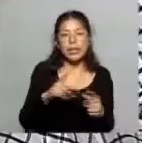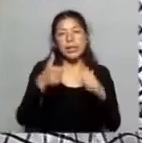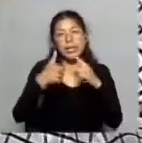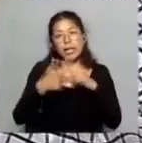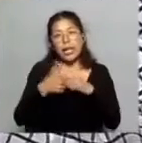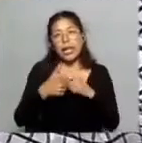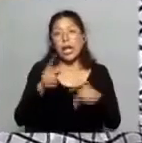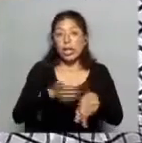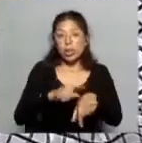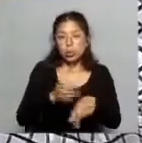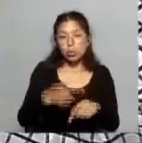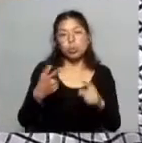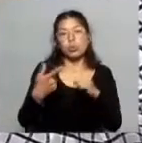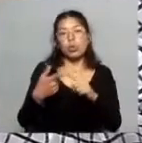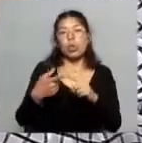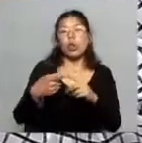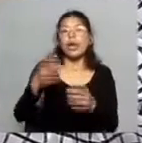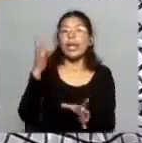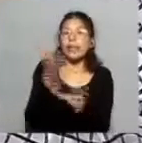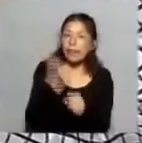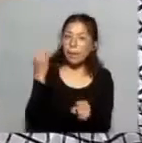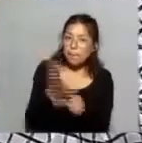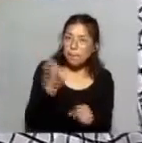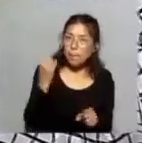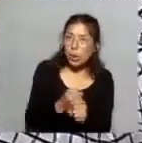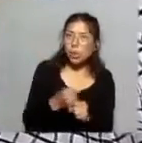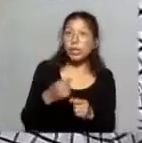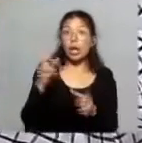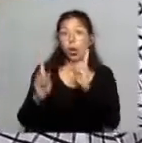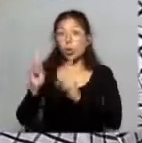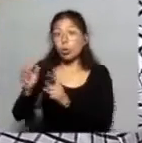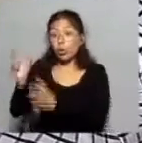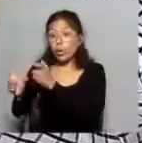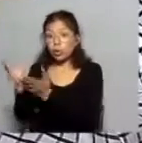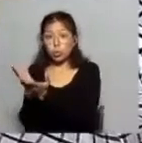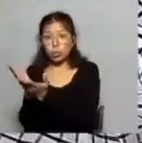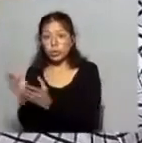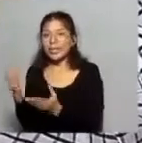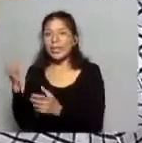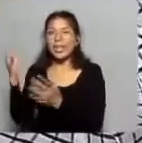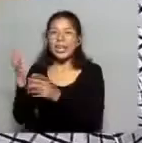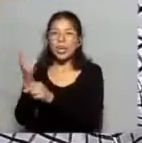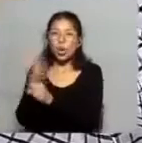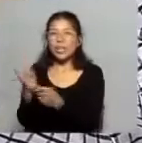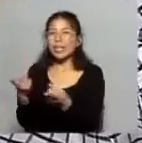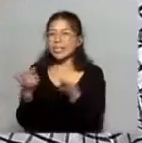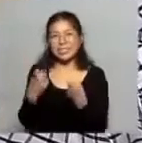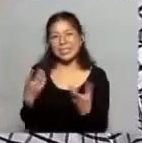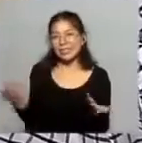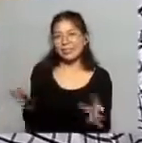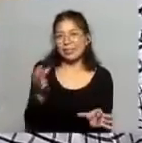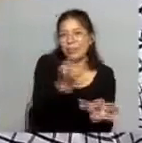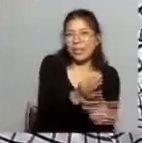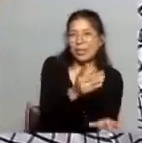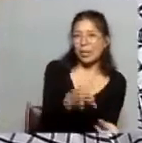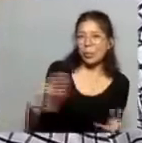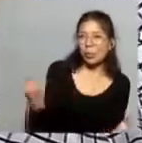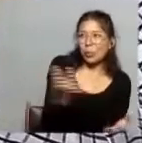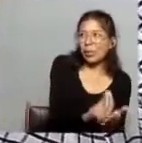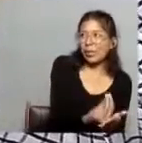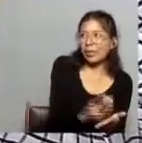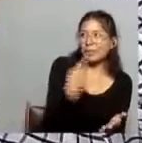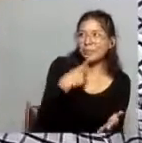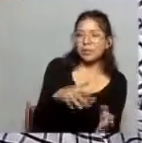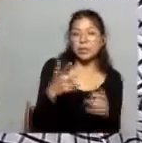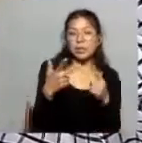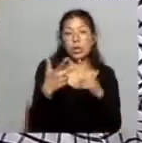antes la cuestión de seguridad porque sabemos que en invierno es oscuro eh Ya sea que se comience antes o que